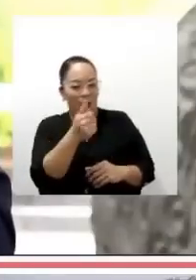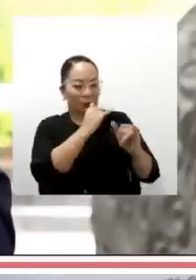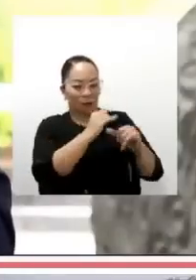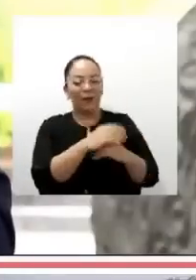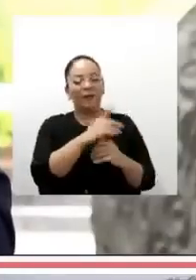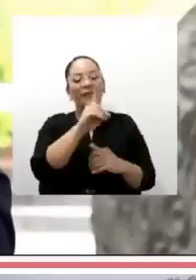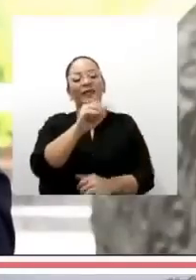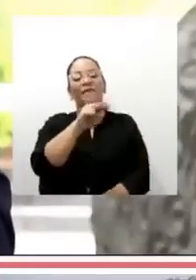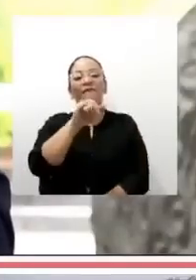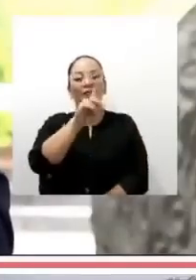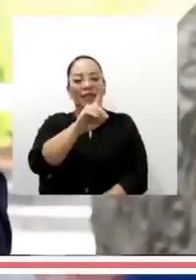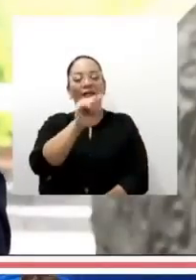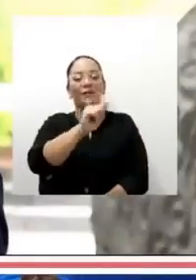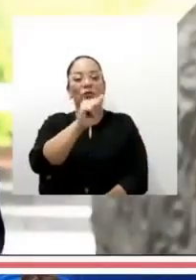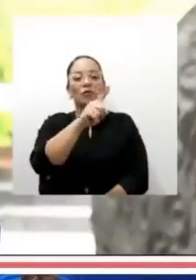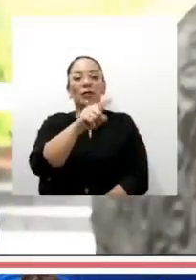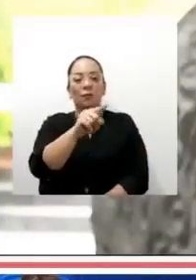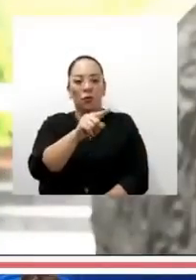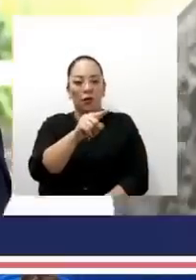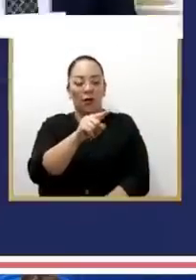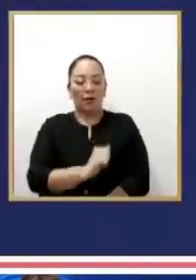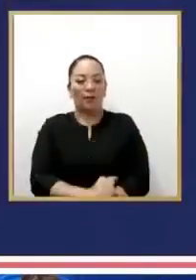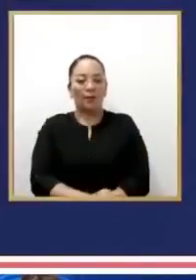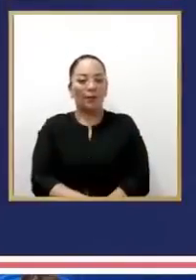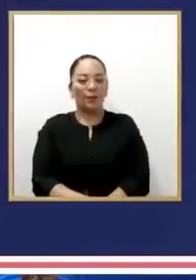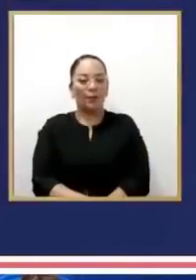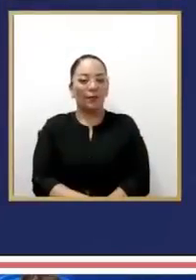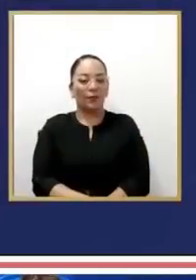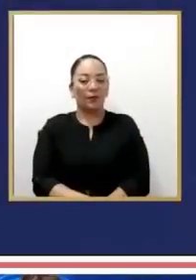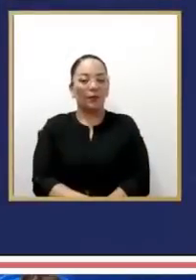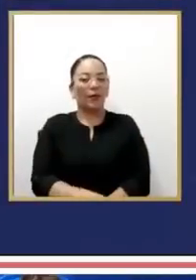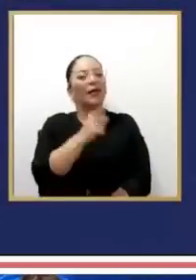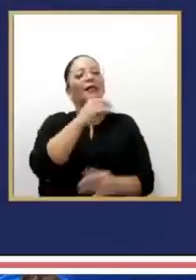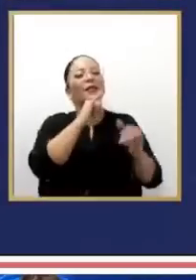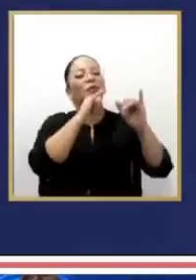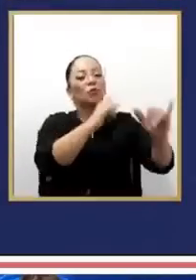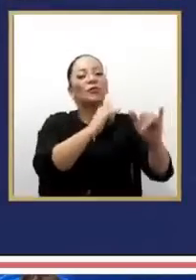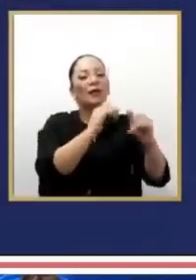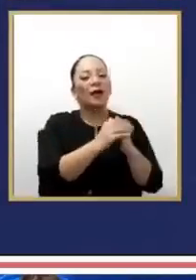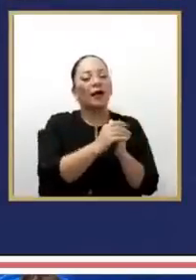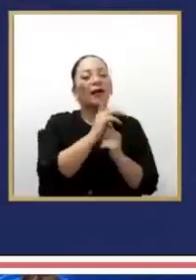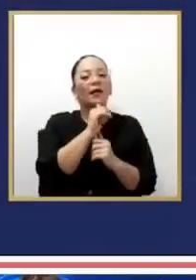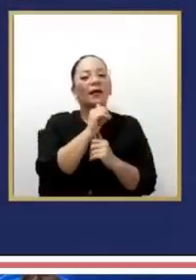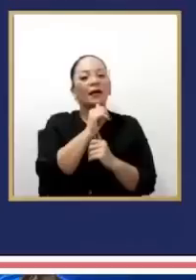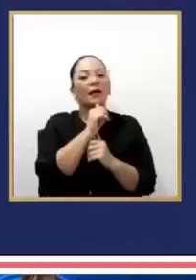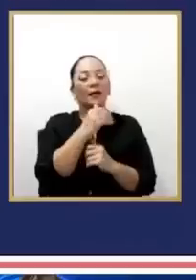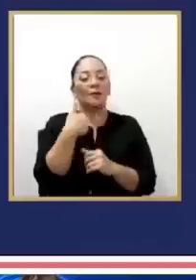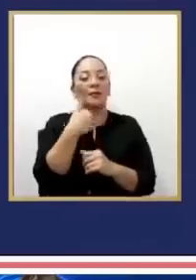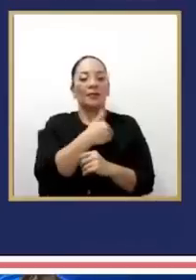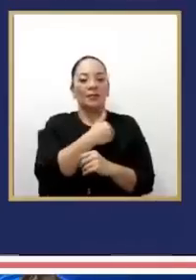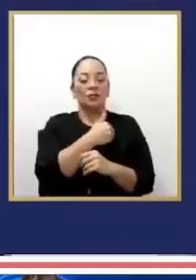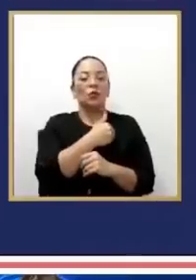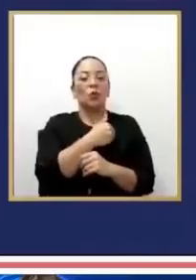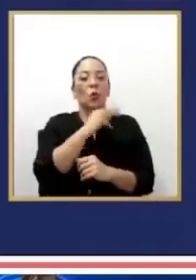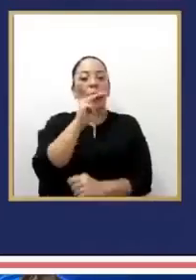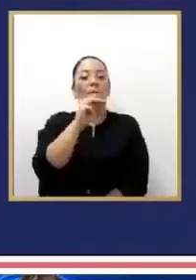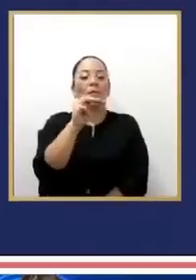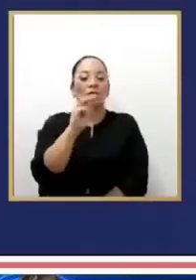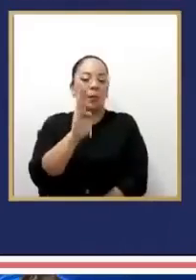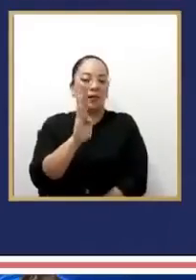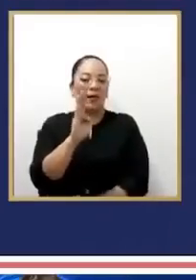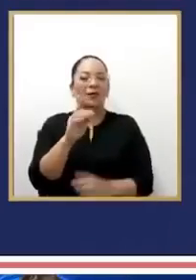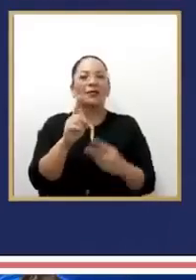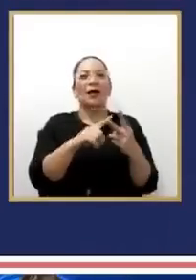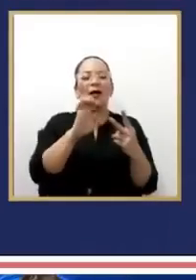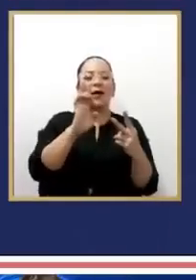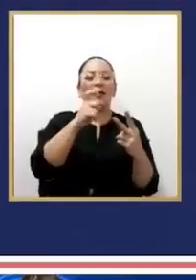David Alberto Zamora Imerich y denuncia al ministro Batalla, al